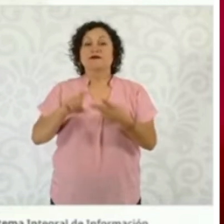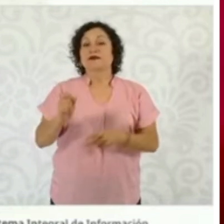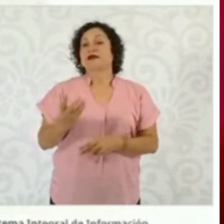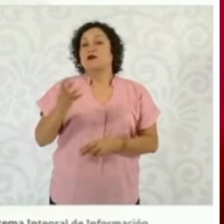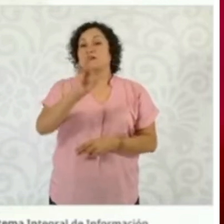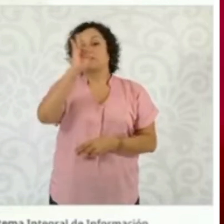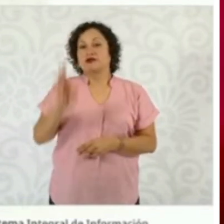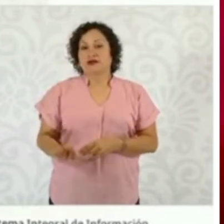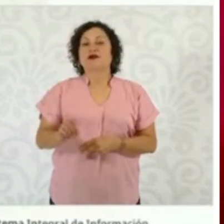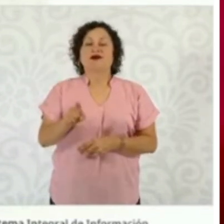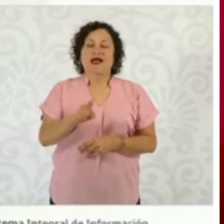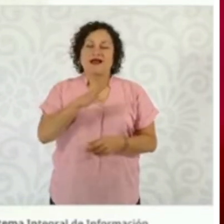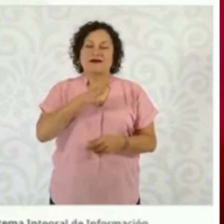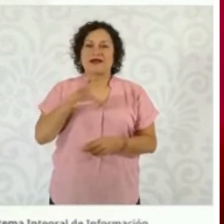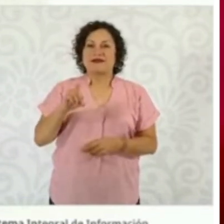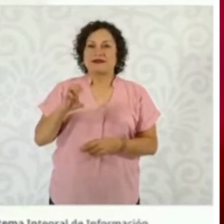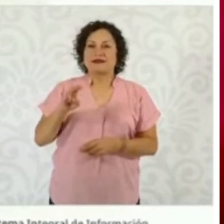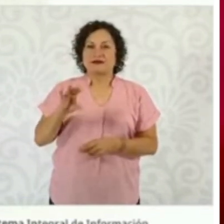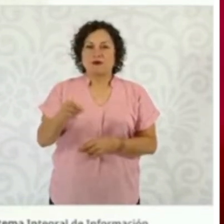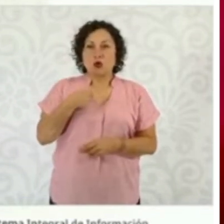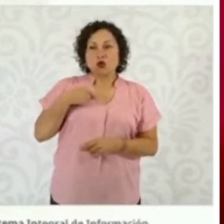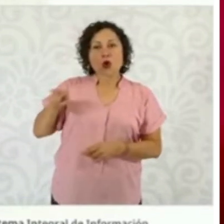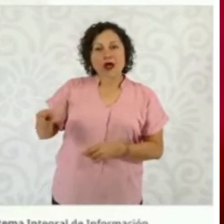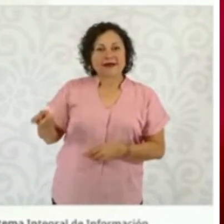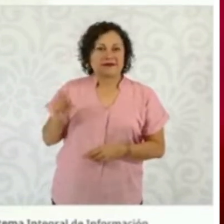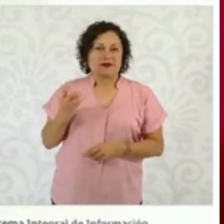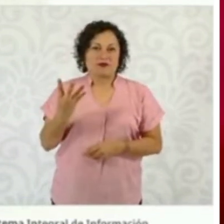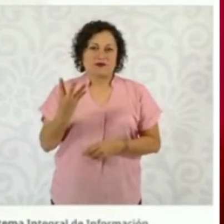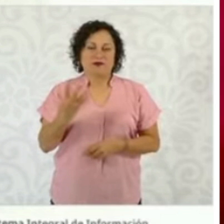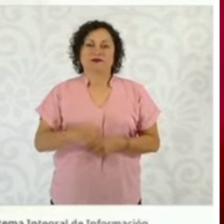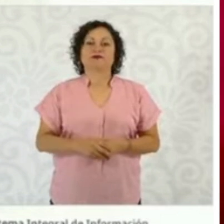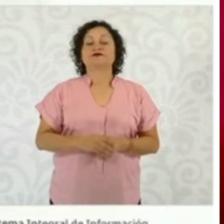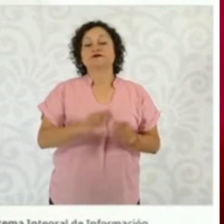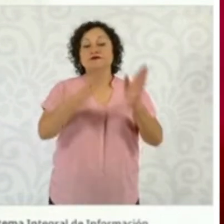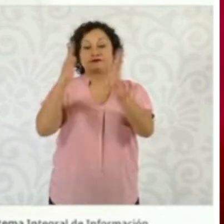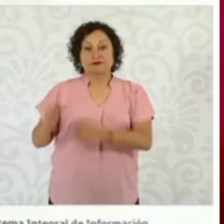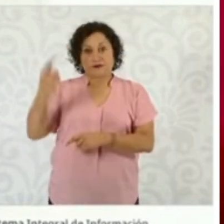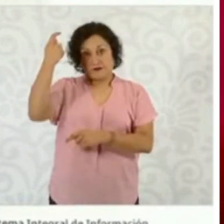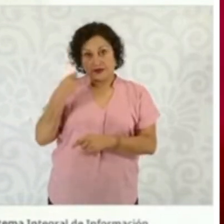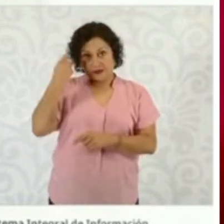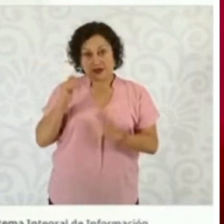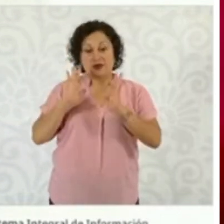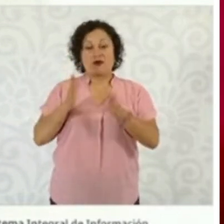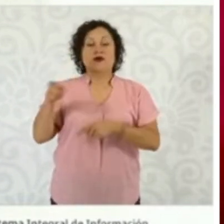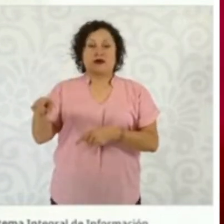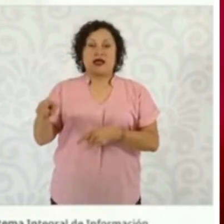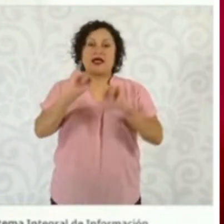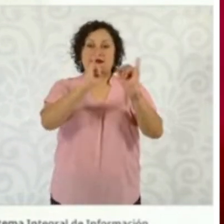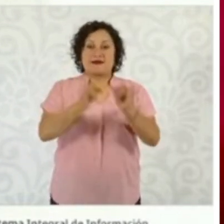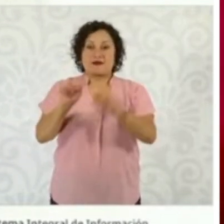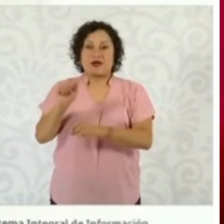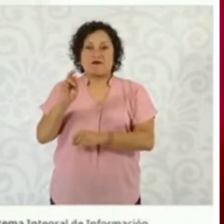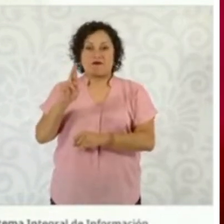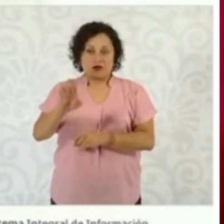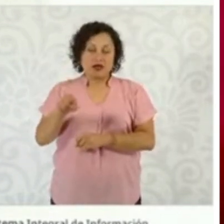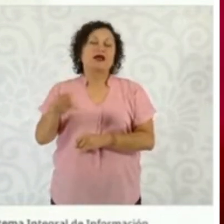10º transitorio. Yo estoy ahí en el 24%. De los pensionados, en cuentas individuales solamente son